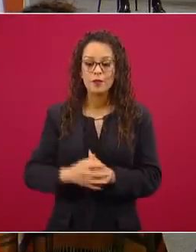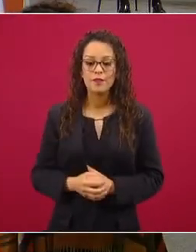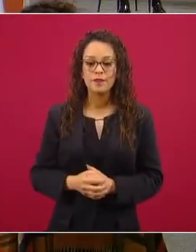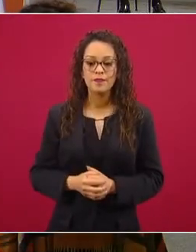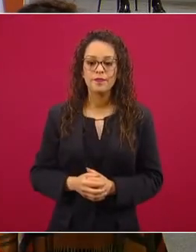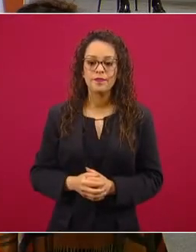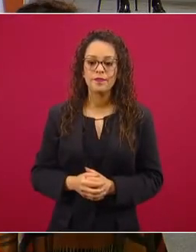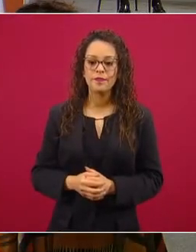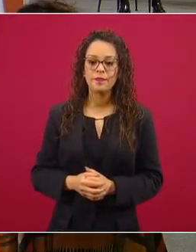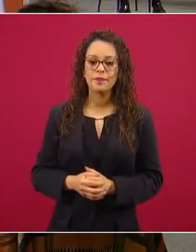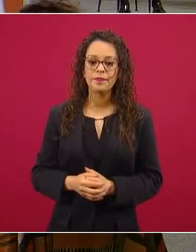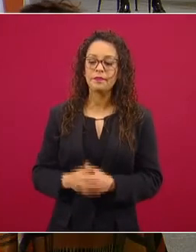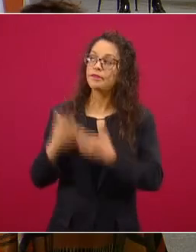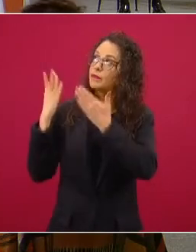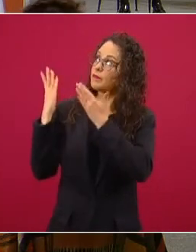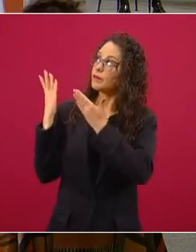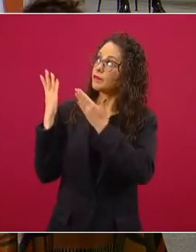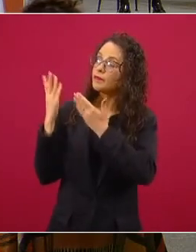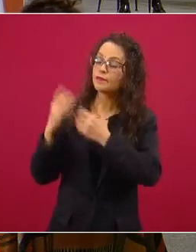Hoy